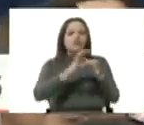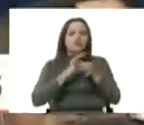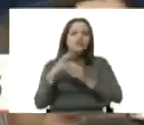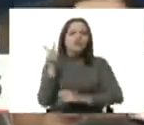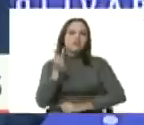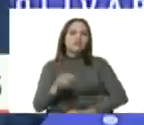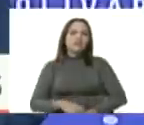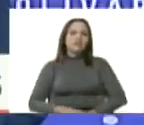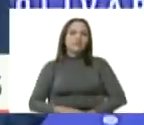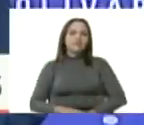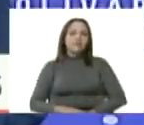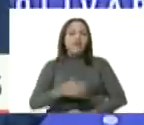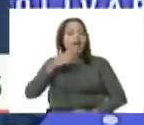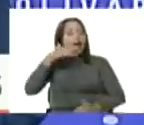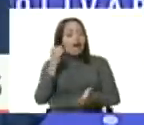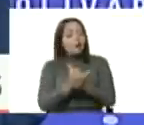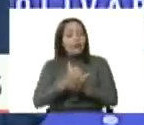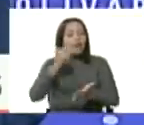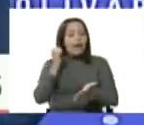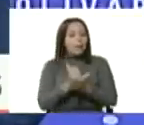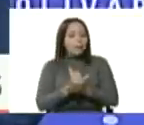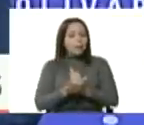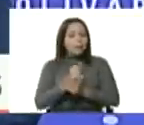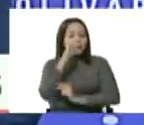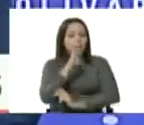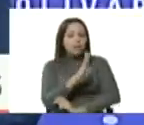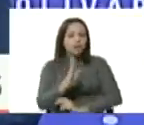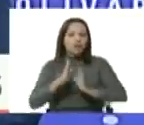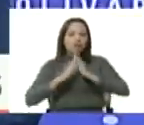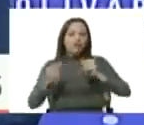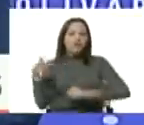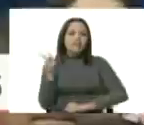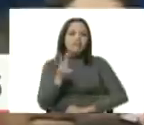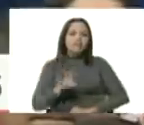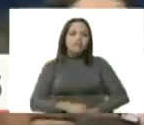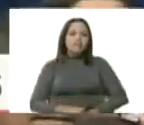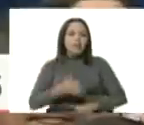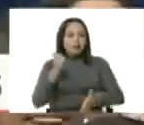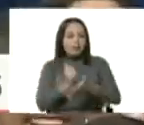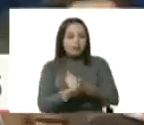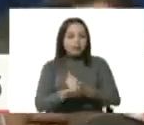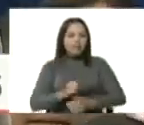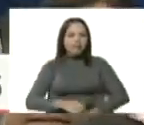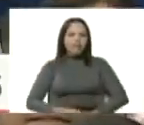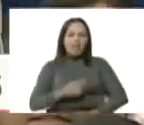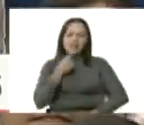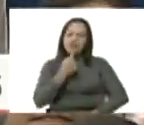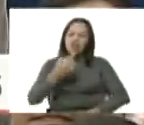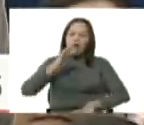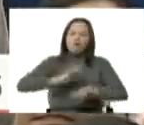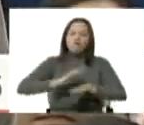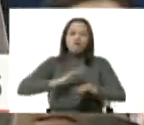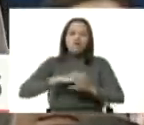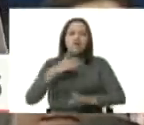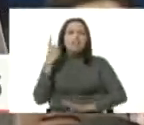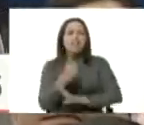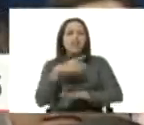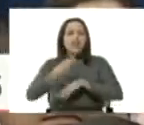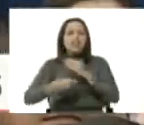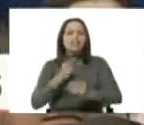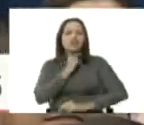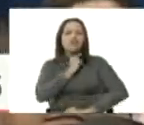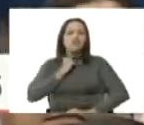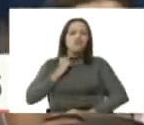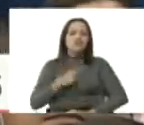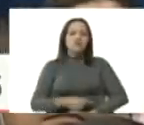Amén, amén. Bendiciones para toda nuestra patria, amén. Se lo digo porque eso debió haber hecho el obispo. Más allá